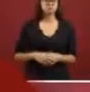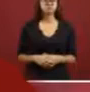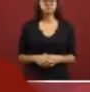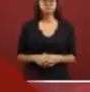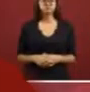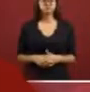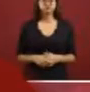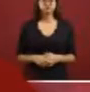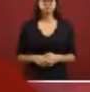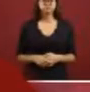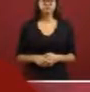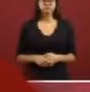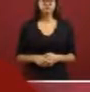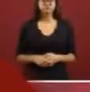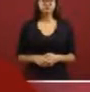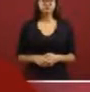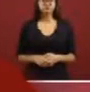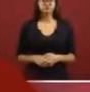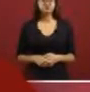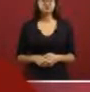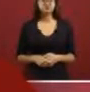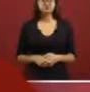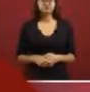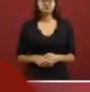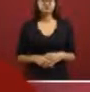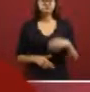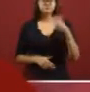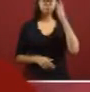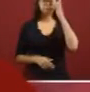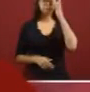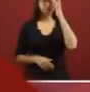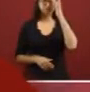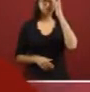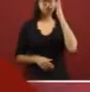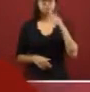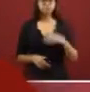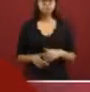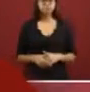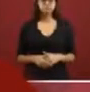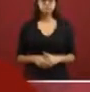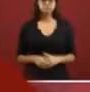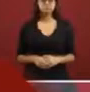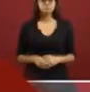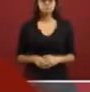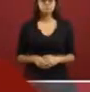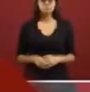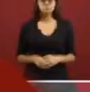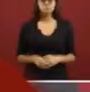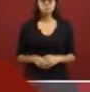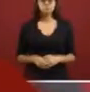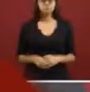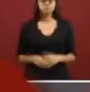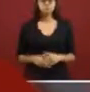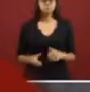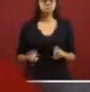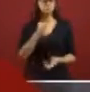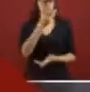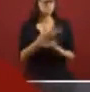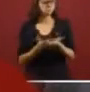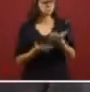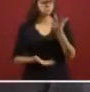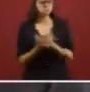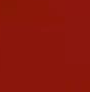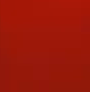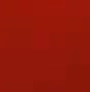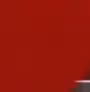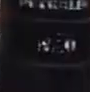excelente relación con el vecino país y adelantó que en los próximos días su gobierno anunciará los avances en las negociaciones con legisladores estadounidenses para la aprobación del